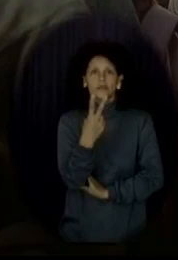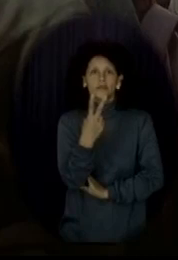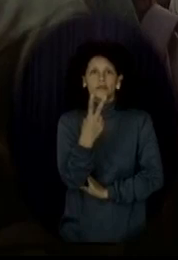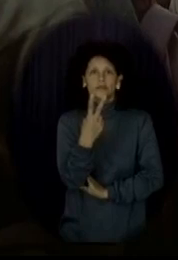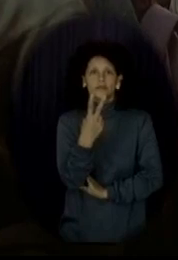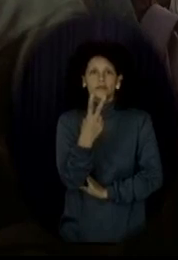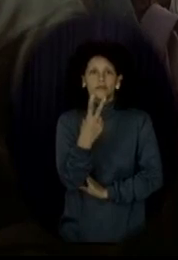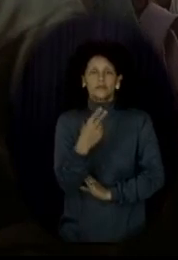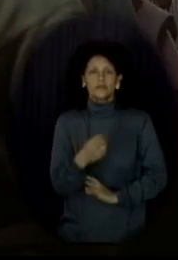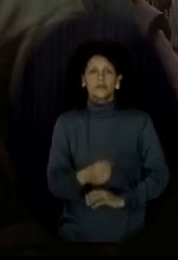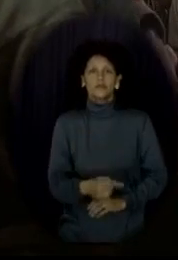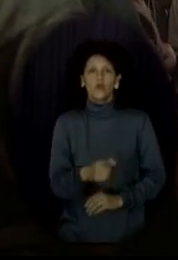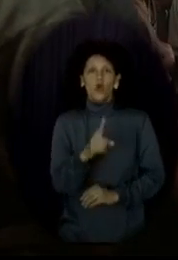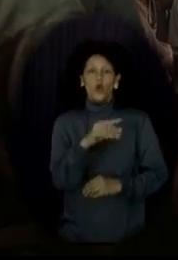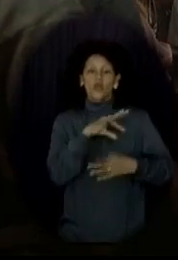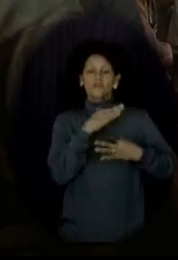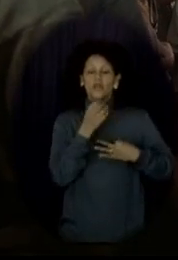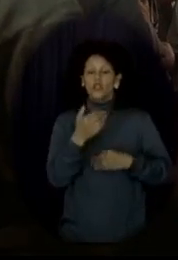vean.